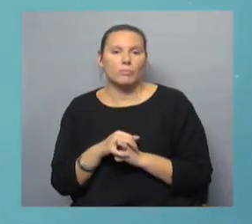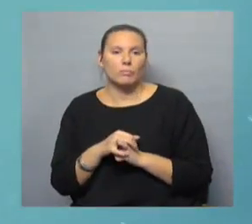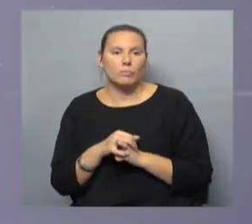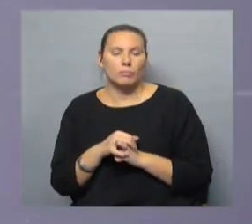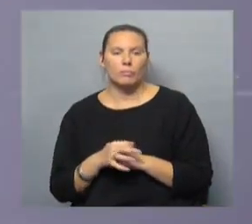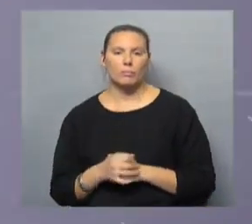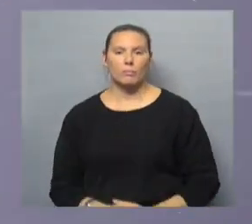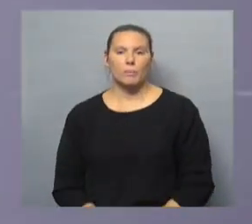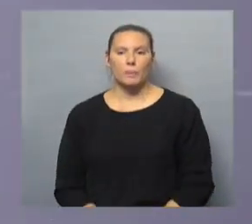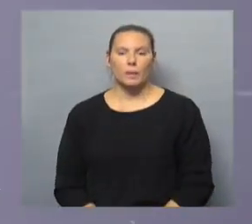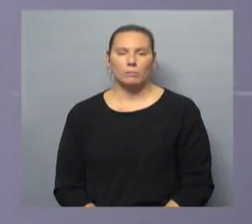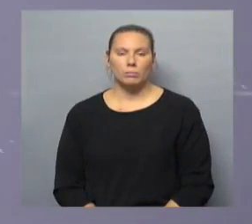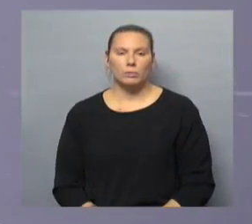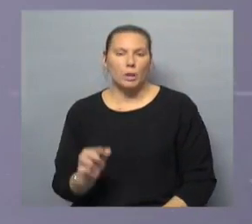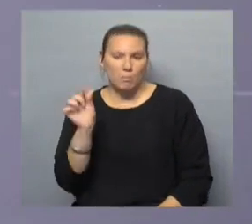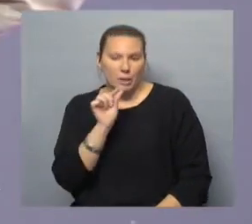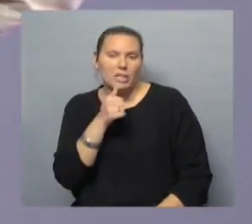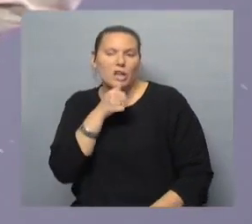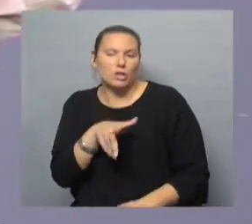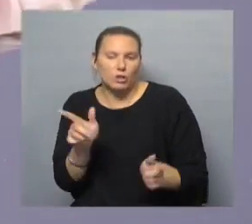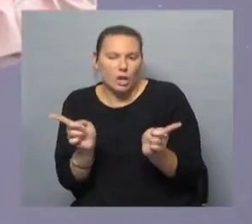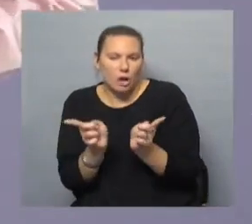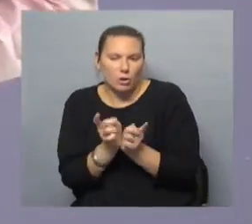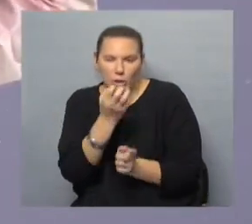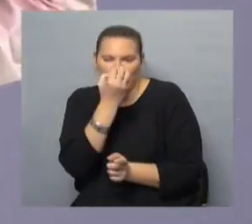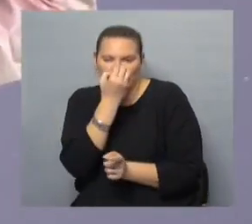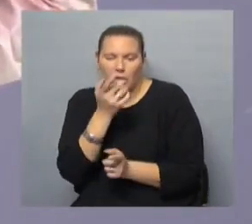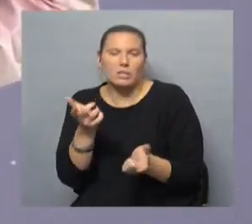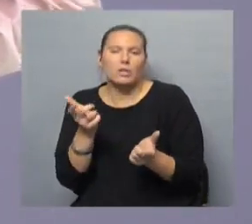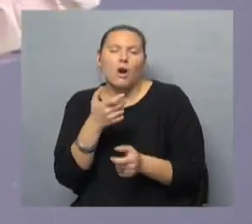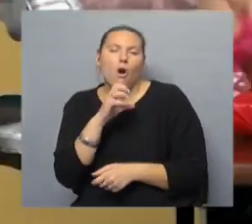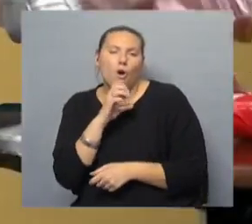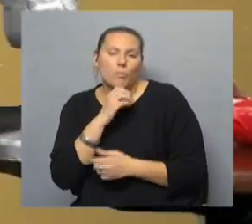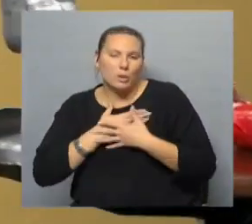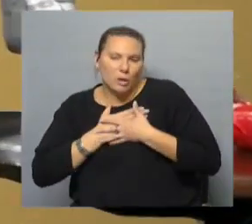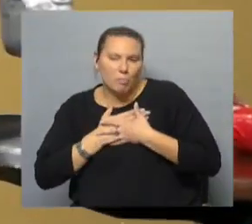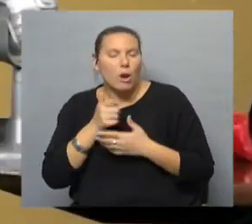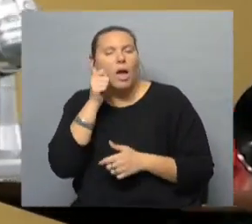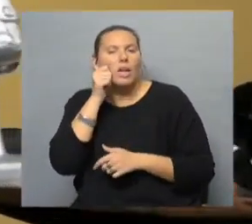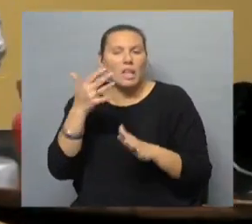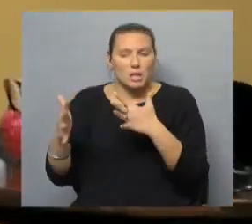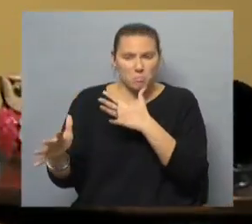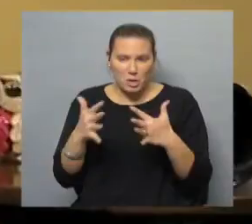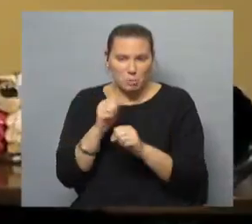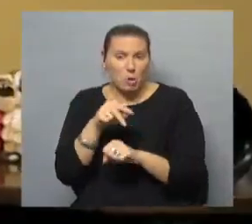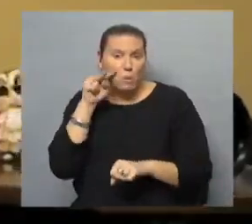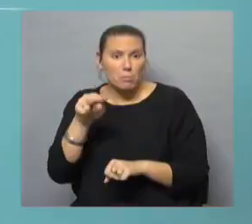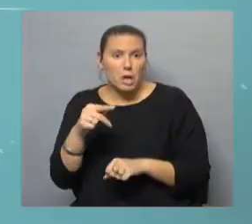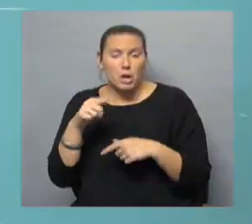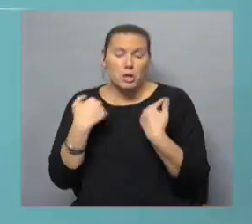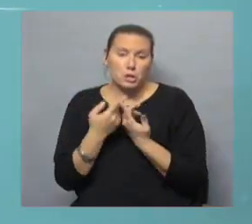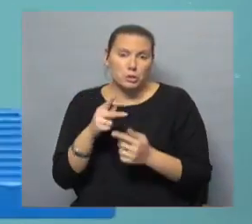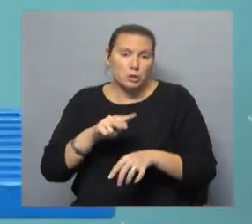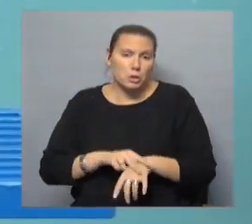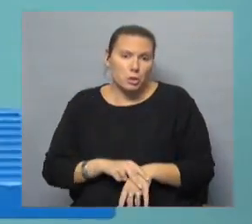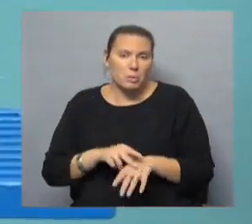Opa, opa. Pequeñas historias de payasos cargadas de humor y ternura. ¿Para qué edades más o menos lo recomiendan? Nosotros lo recomendamos